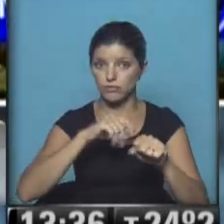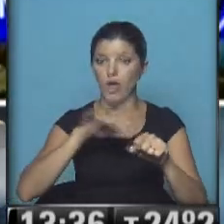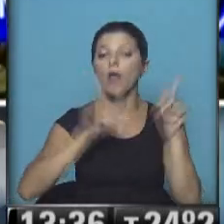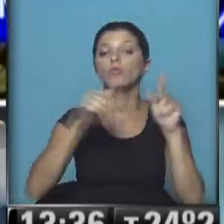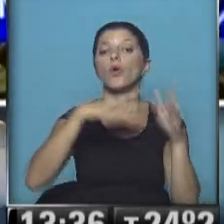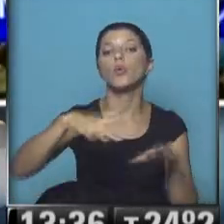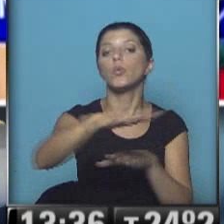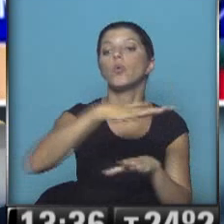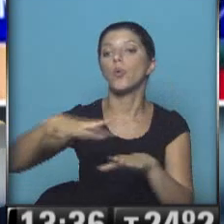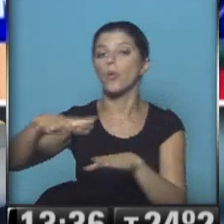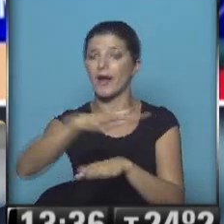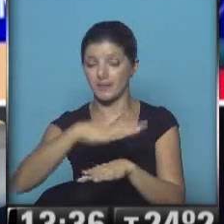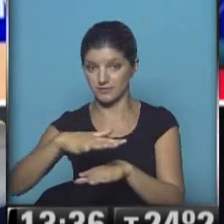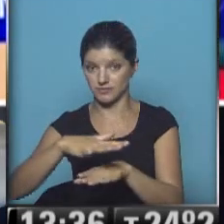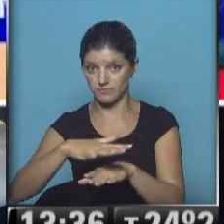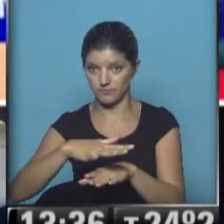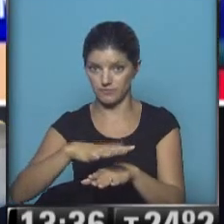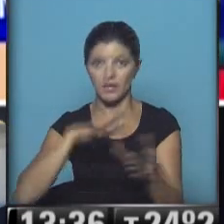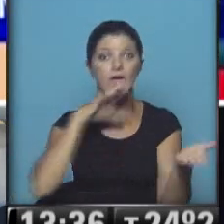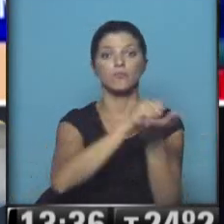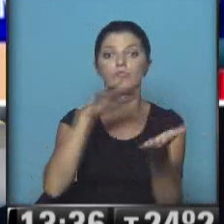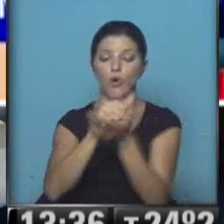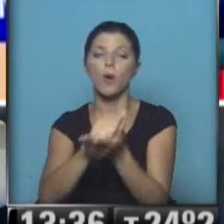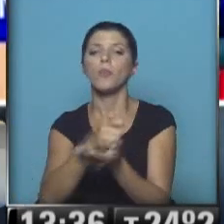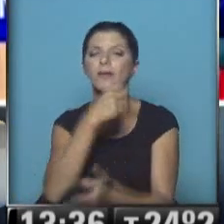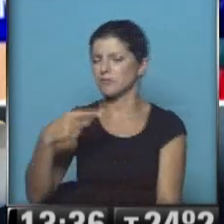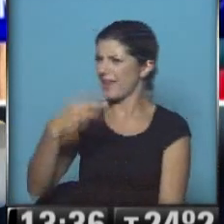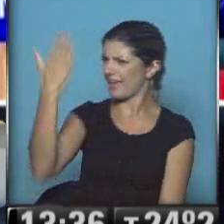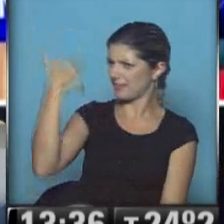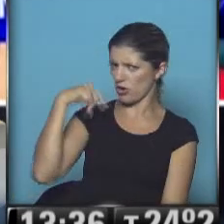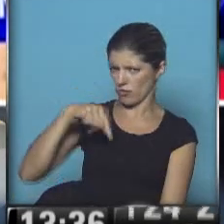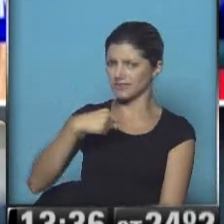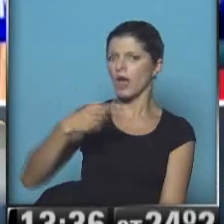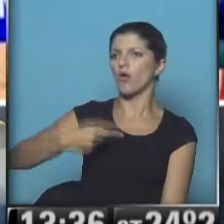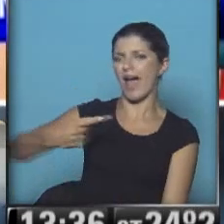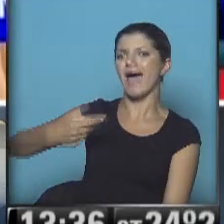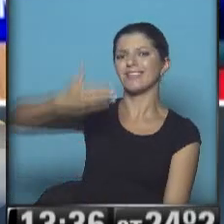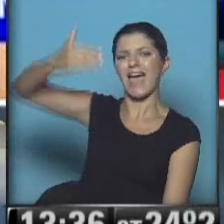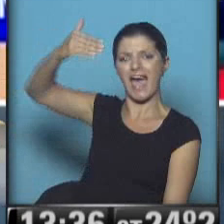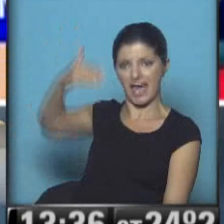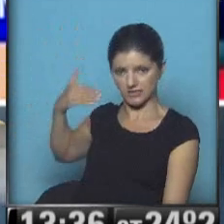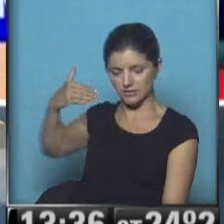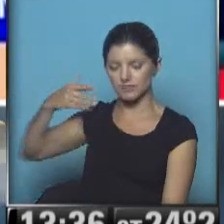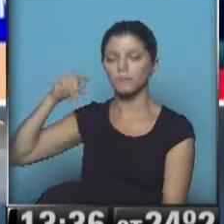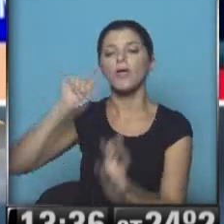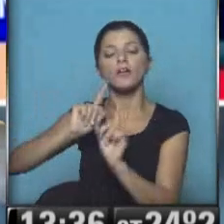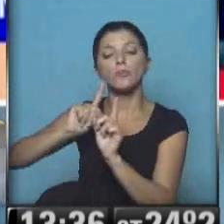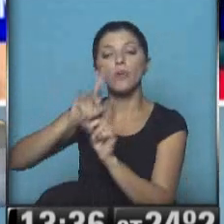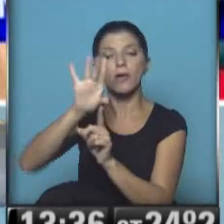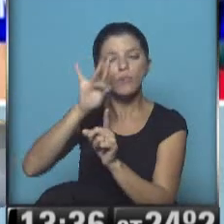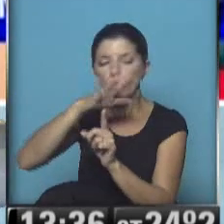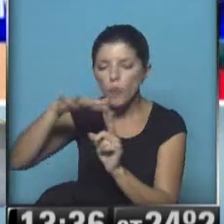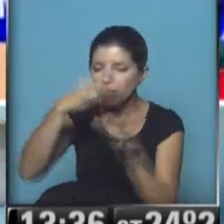puntos que habían sido elegido como la semana anterior fue no no no esta última semana eh que había sido elegido como